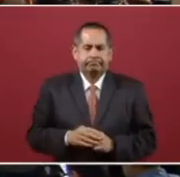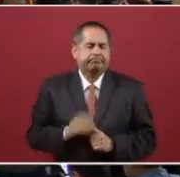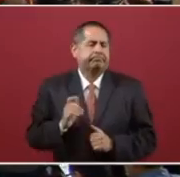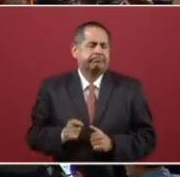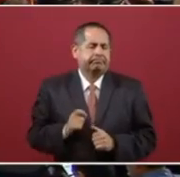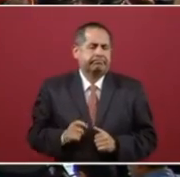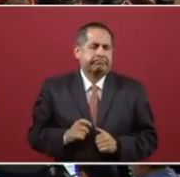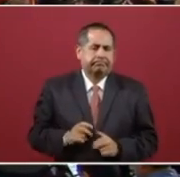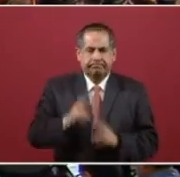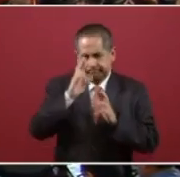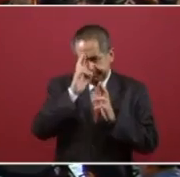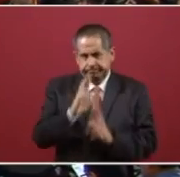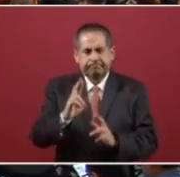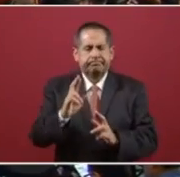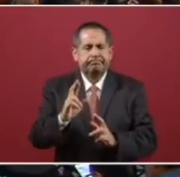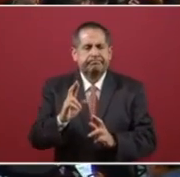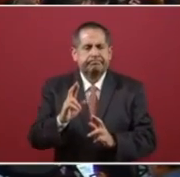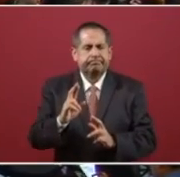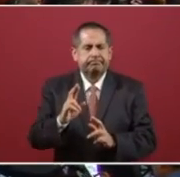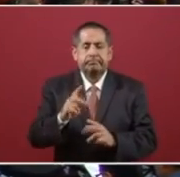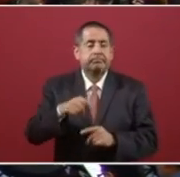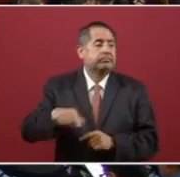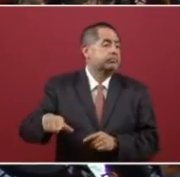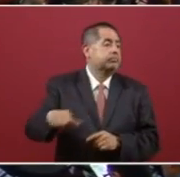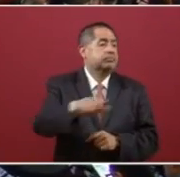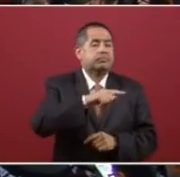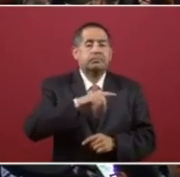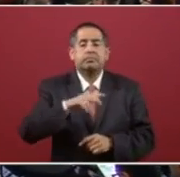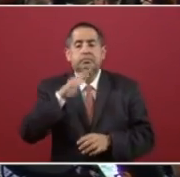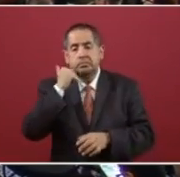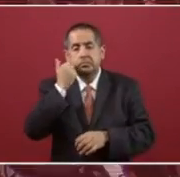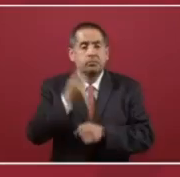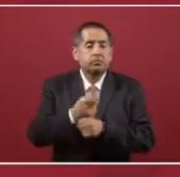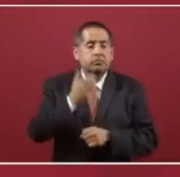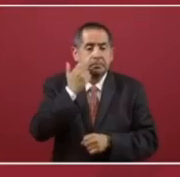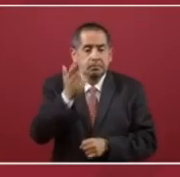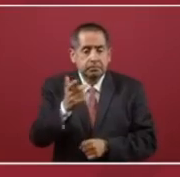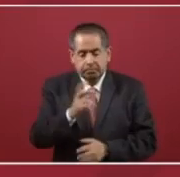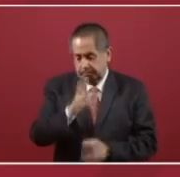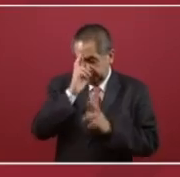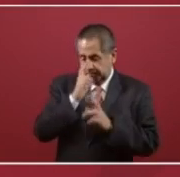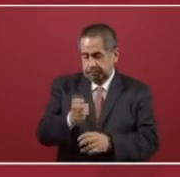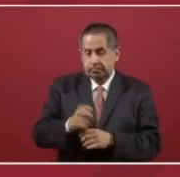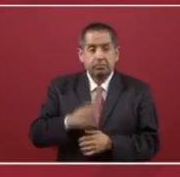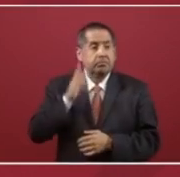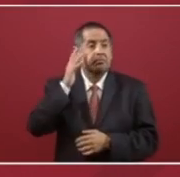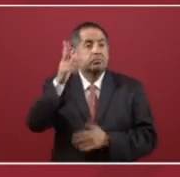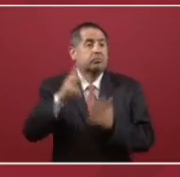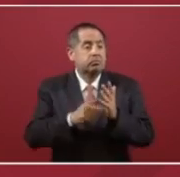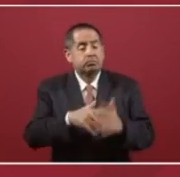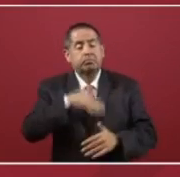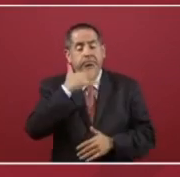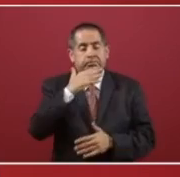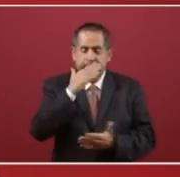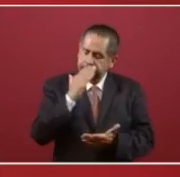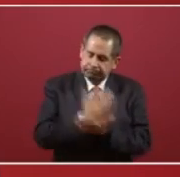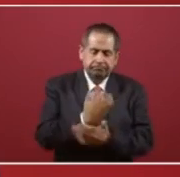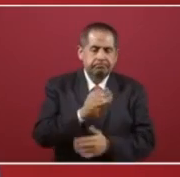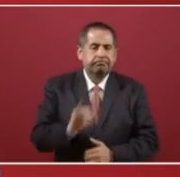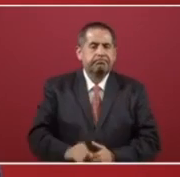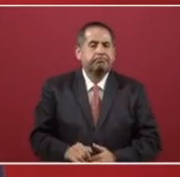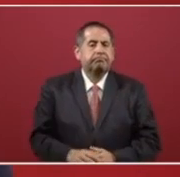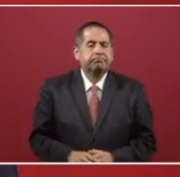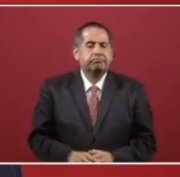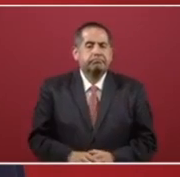respeto a la voluntad de los ciudadanos. Nunca más un fraude. Detalló que su